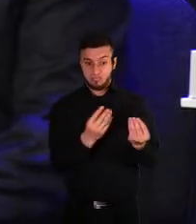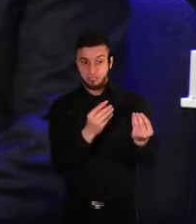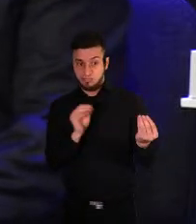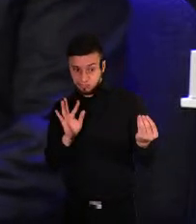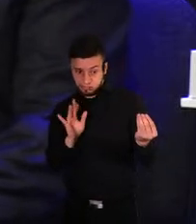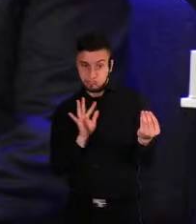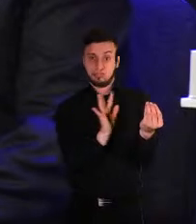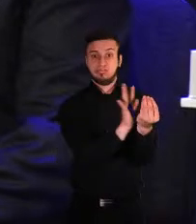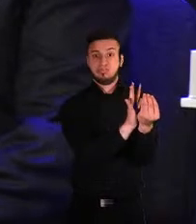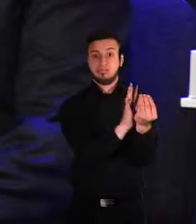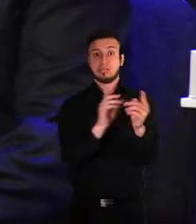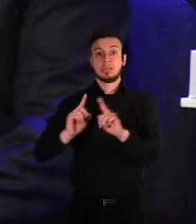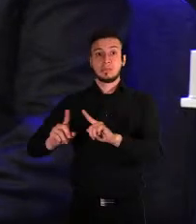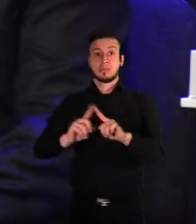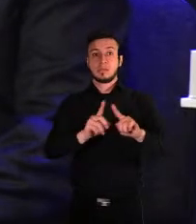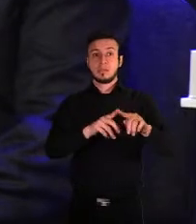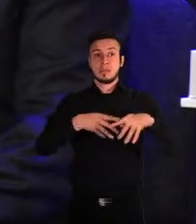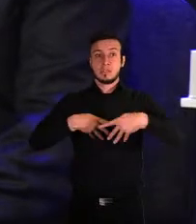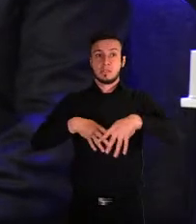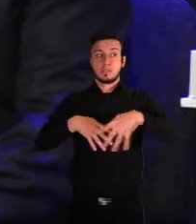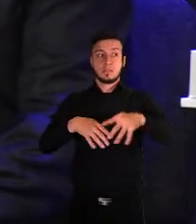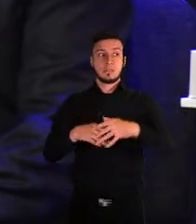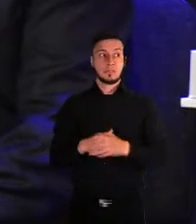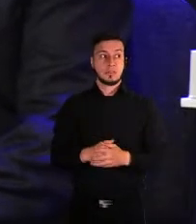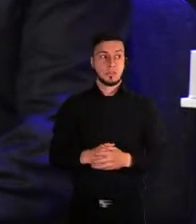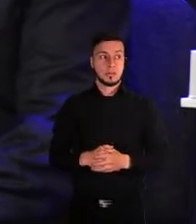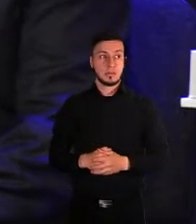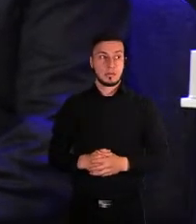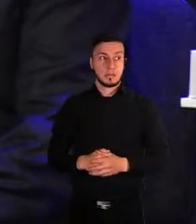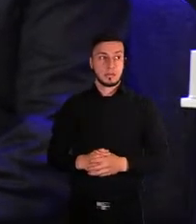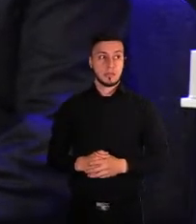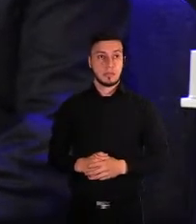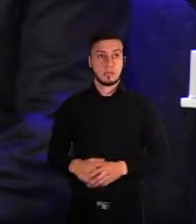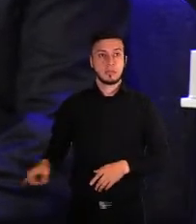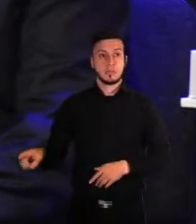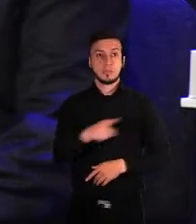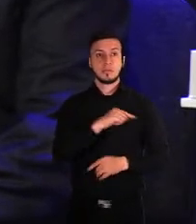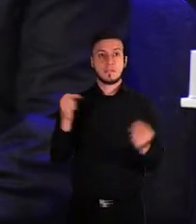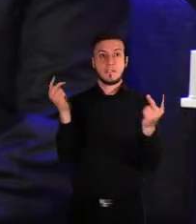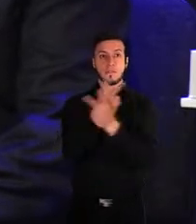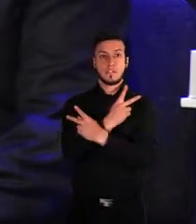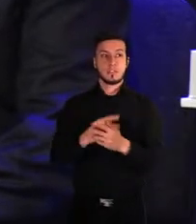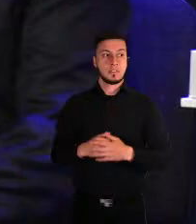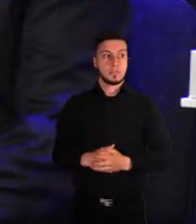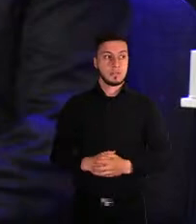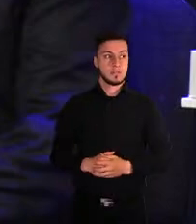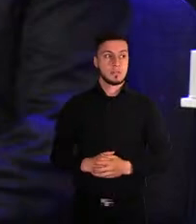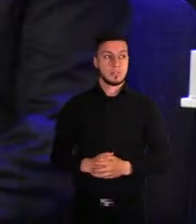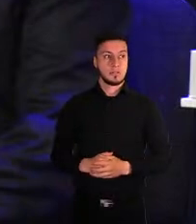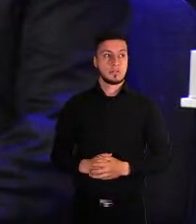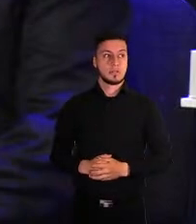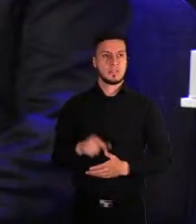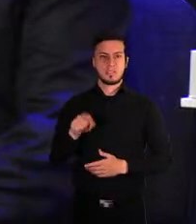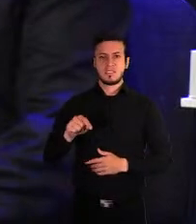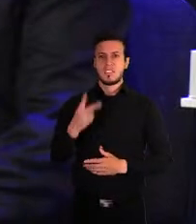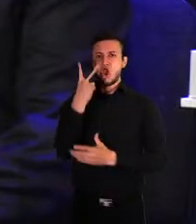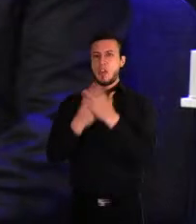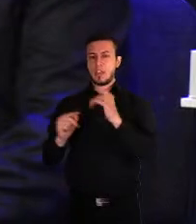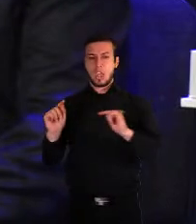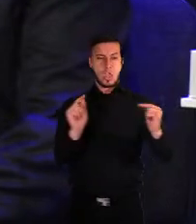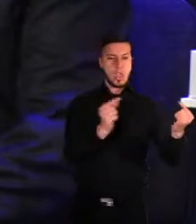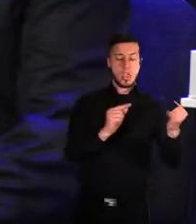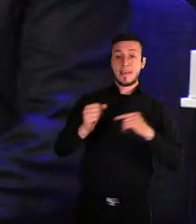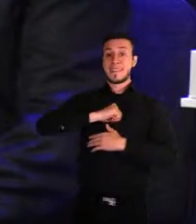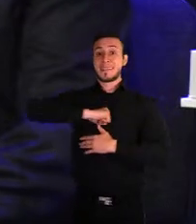en diferentes escenarios de protesta y violencia que sí se han dado o sea que aquí no puede haber doble discurso los